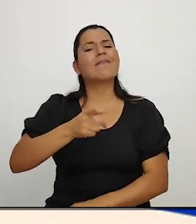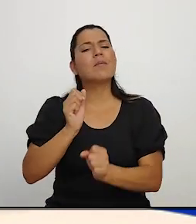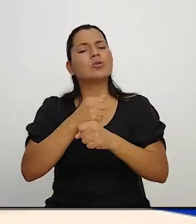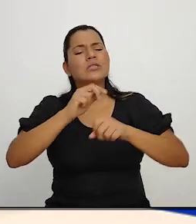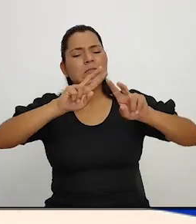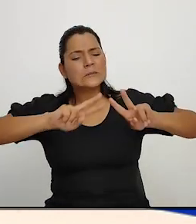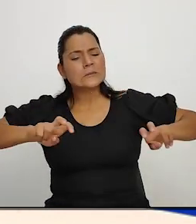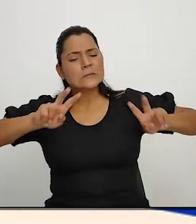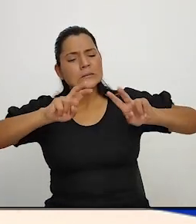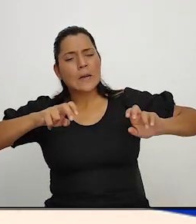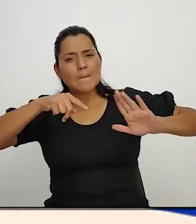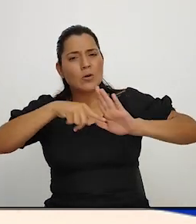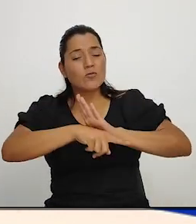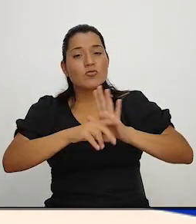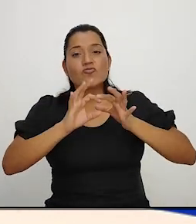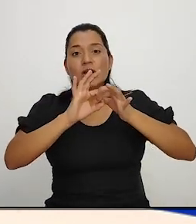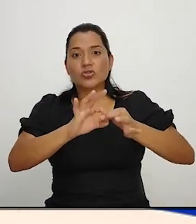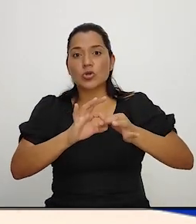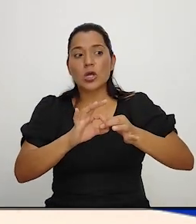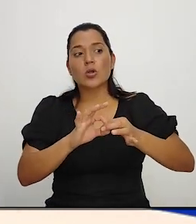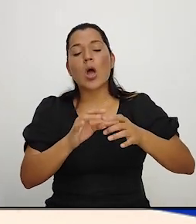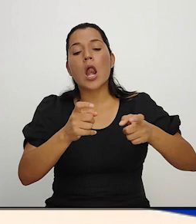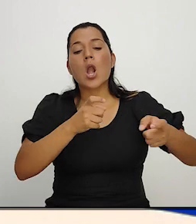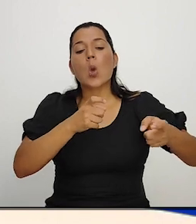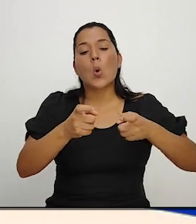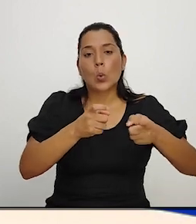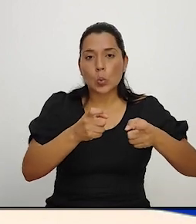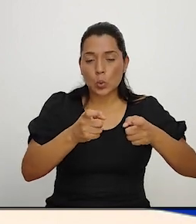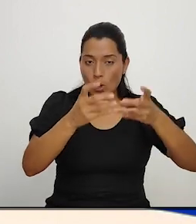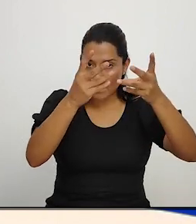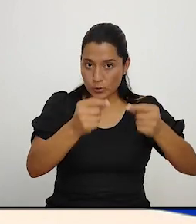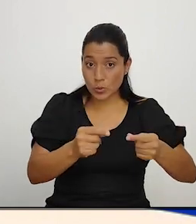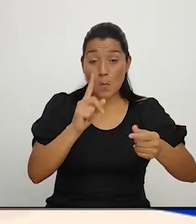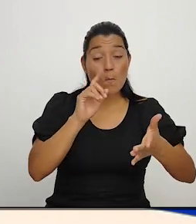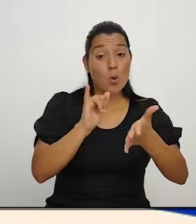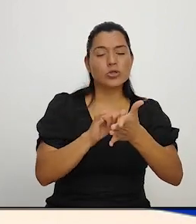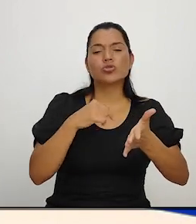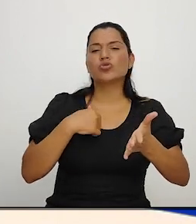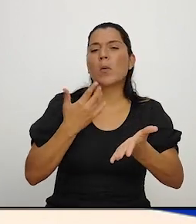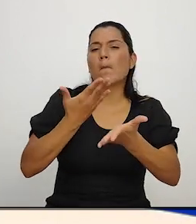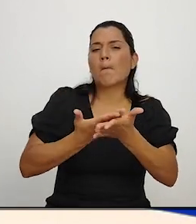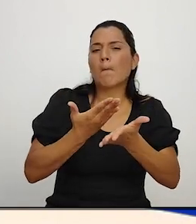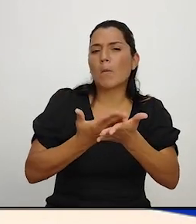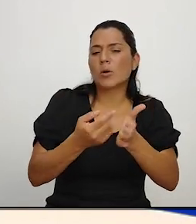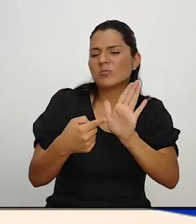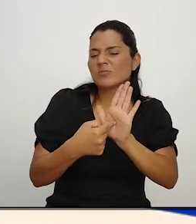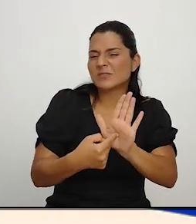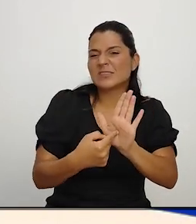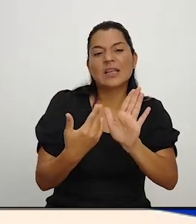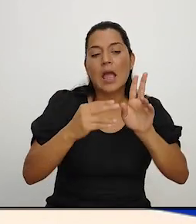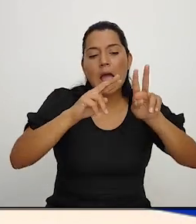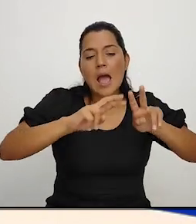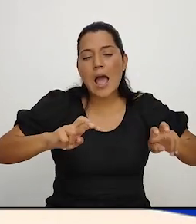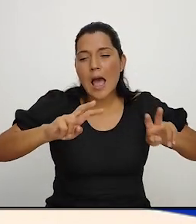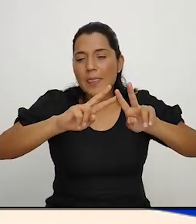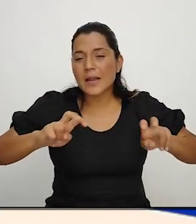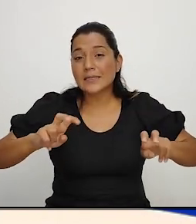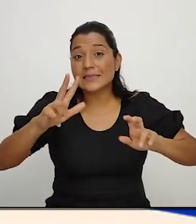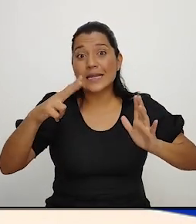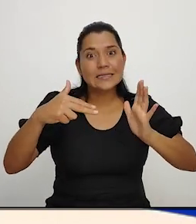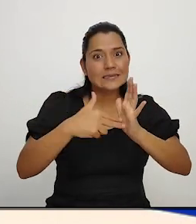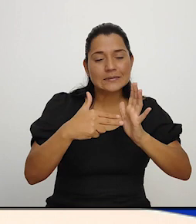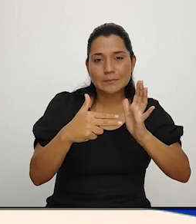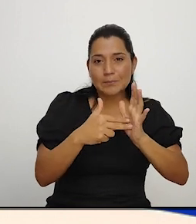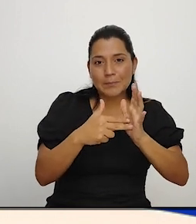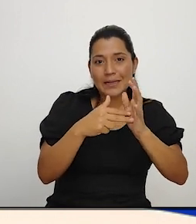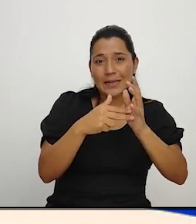exhaustiva de la distribución del presupuesto por ello planteo una propuesta de análisis de las más de 3000 líneas de